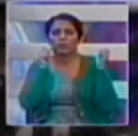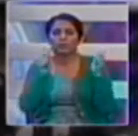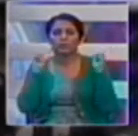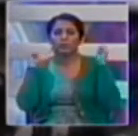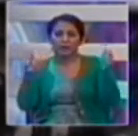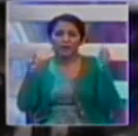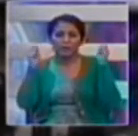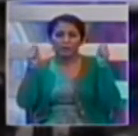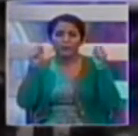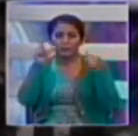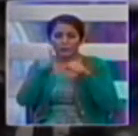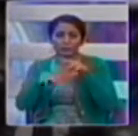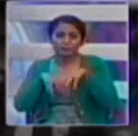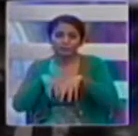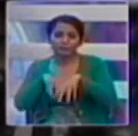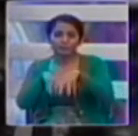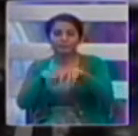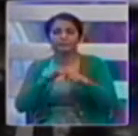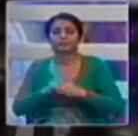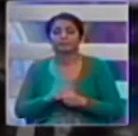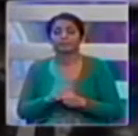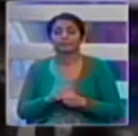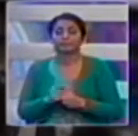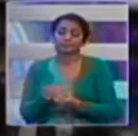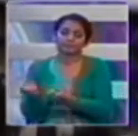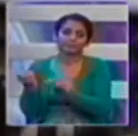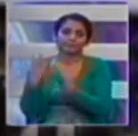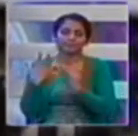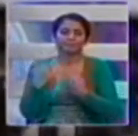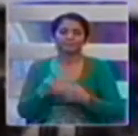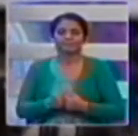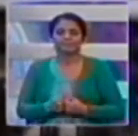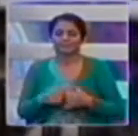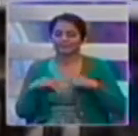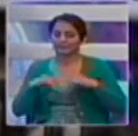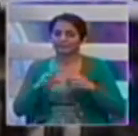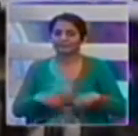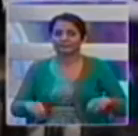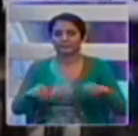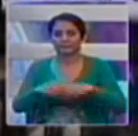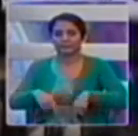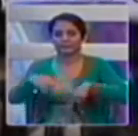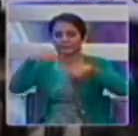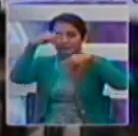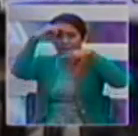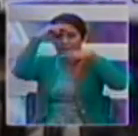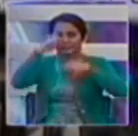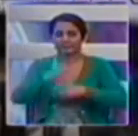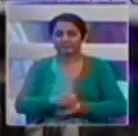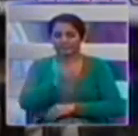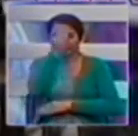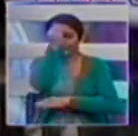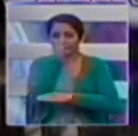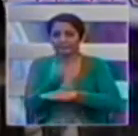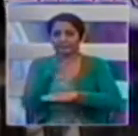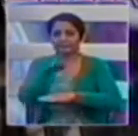señora continúa, según lo que nos acaba de referir. Es lo que podemos informar, María Antonieta. Retorno con usted en estudios. Tiene más noticias. Buenas tardes.